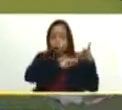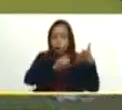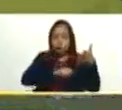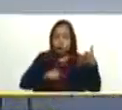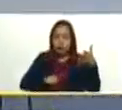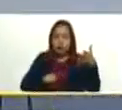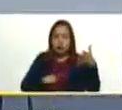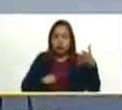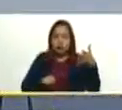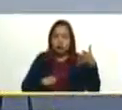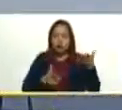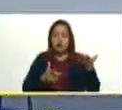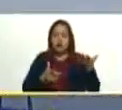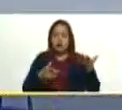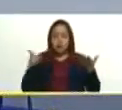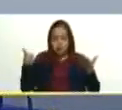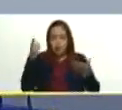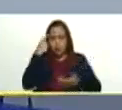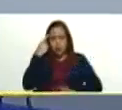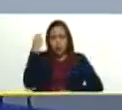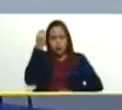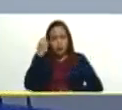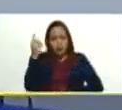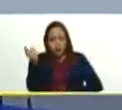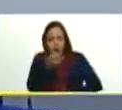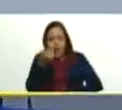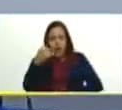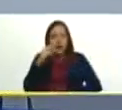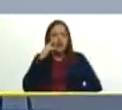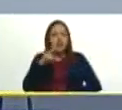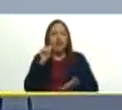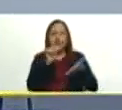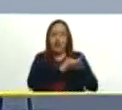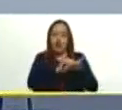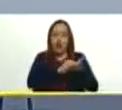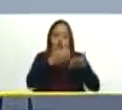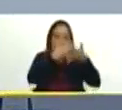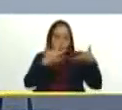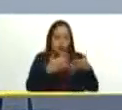imagino que ustedes ya han visto esta declaración, este borrador. No es fácil.